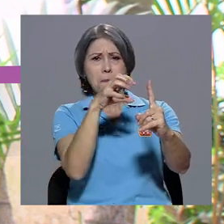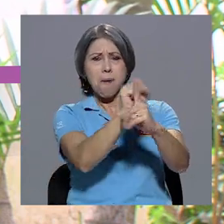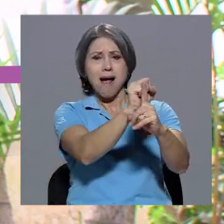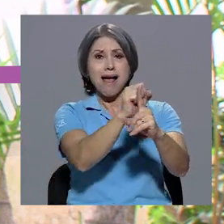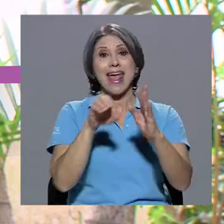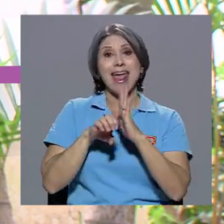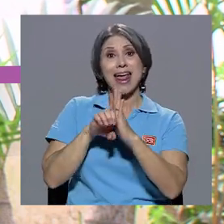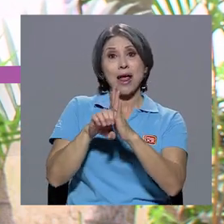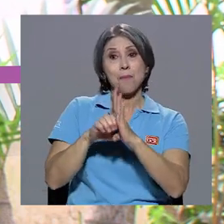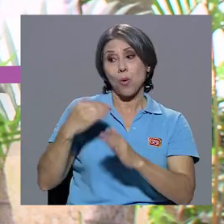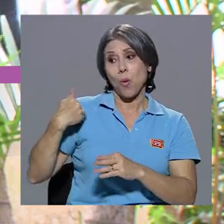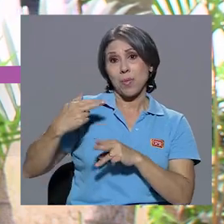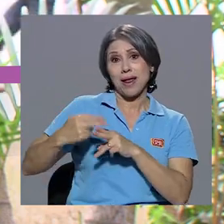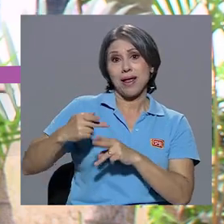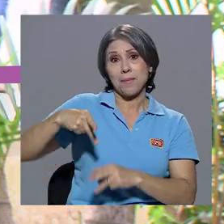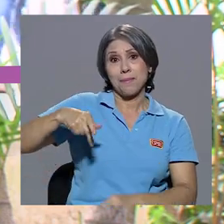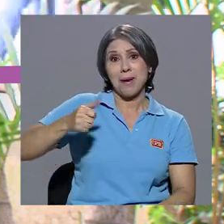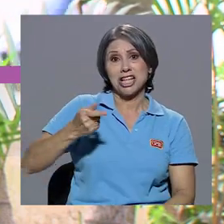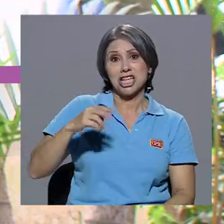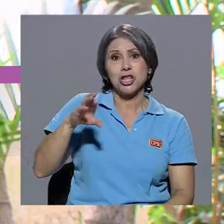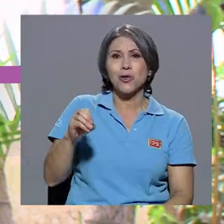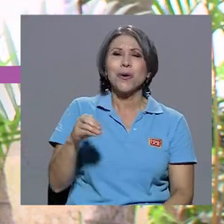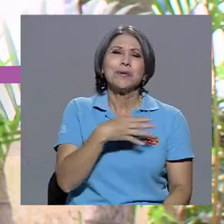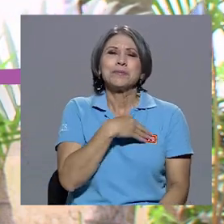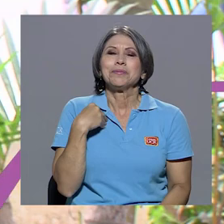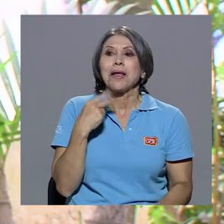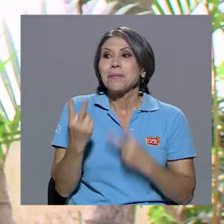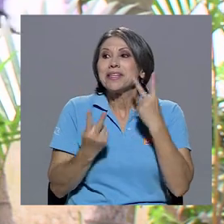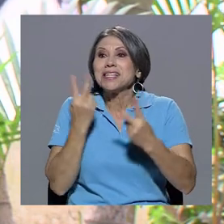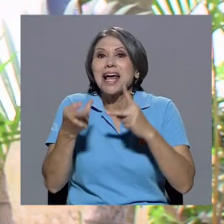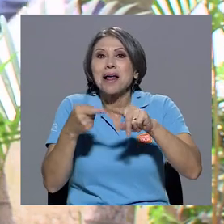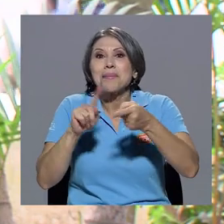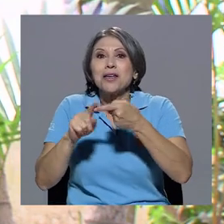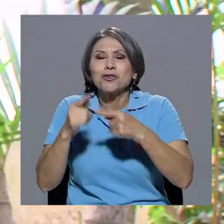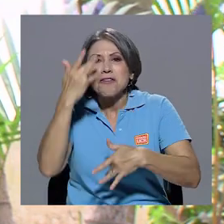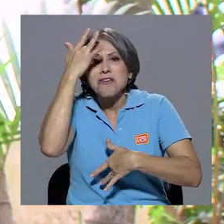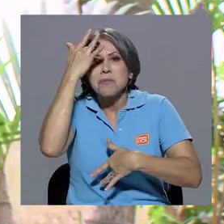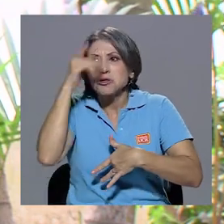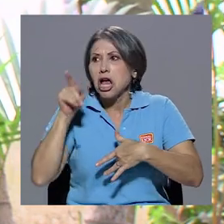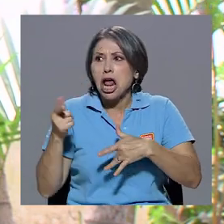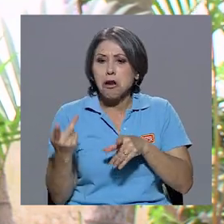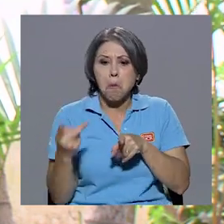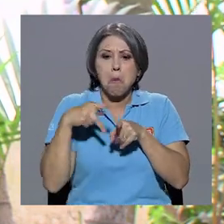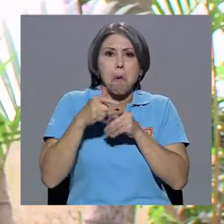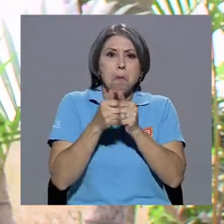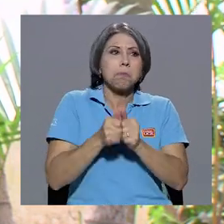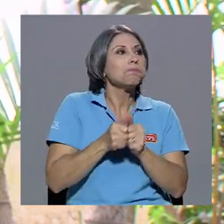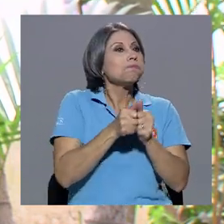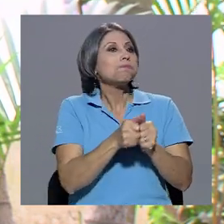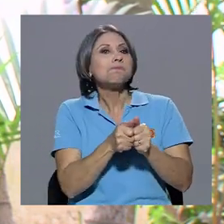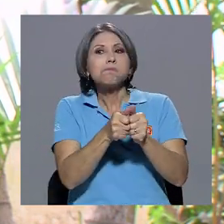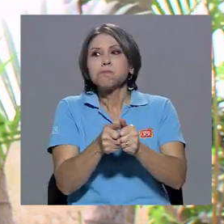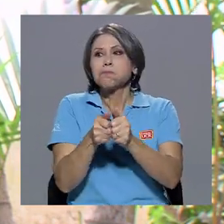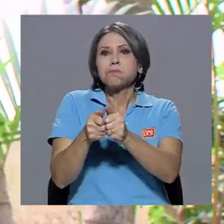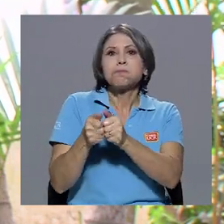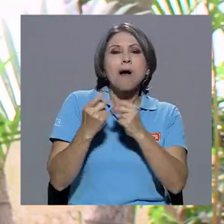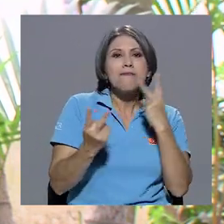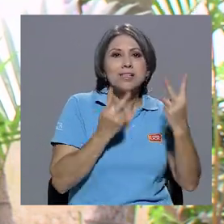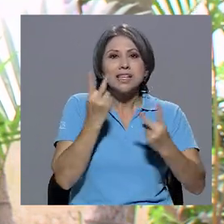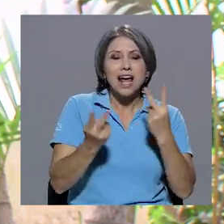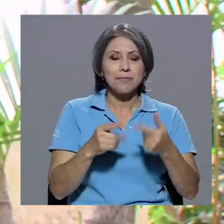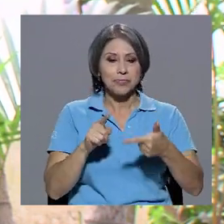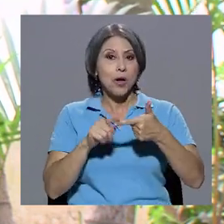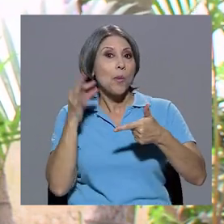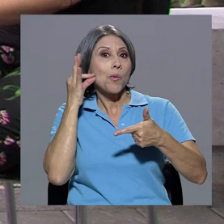norte. Por ejemplo, para Don Pachito es ir a visitar a sus amigos que están enfermos, subirse a su caballo y salir por su barrio a visitarlos. Por ejemplo,